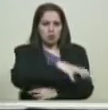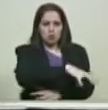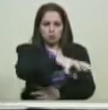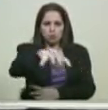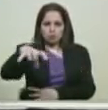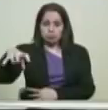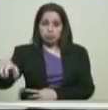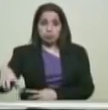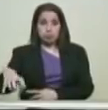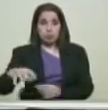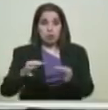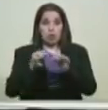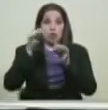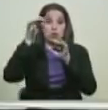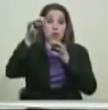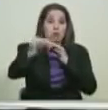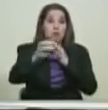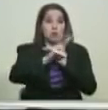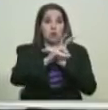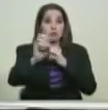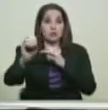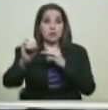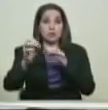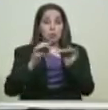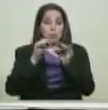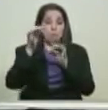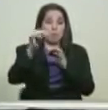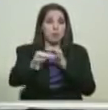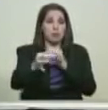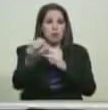estén 200 metros o más